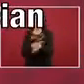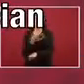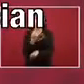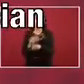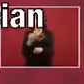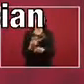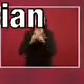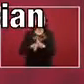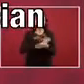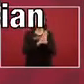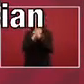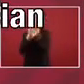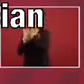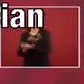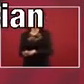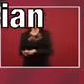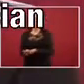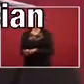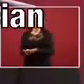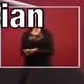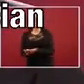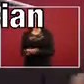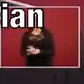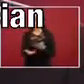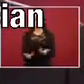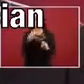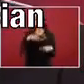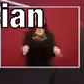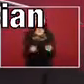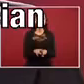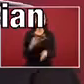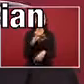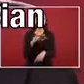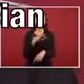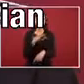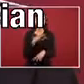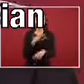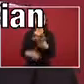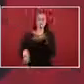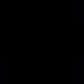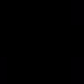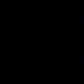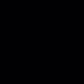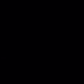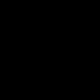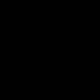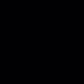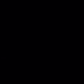transformación lo que se está llevando a cabo, que generan oposición.